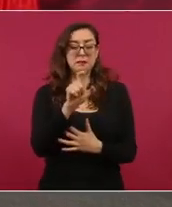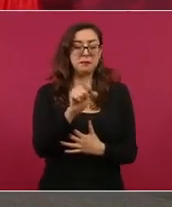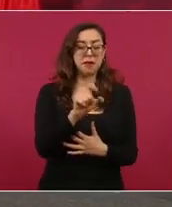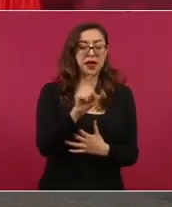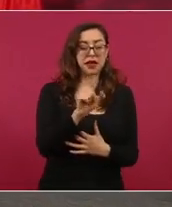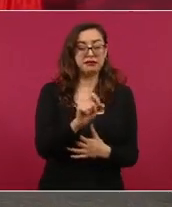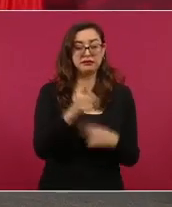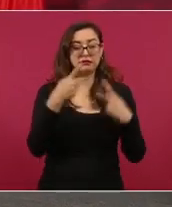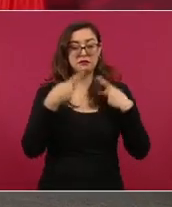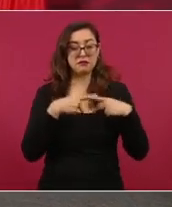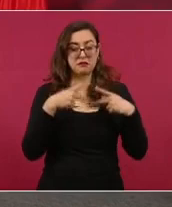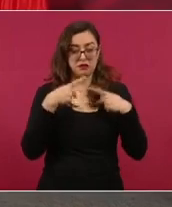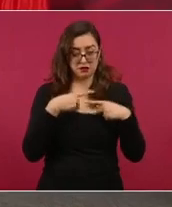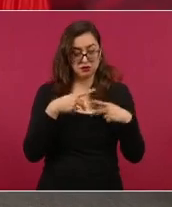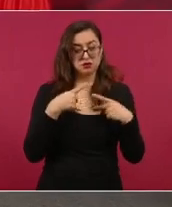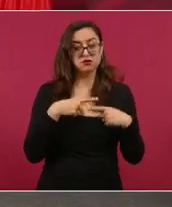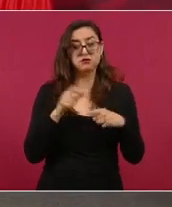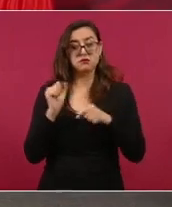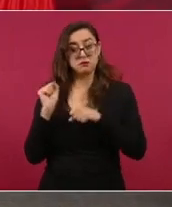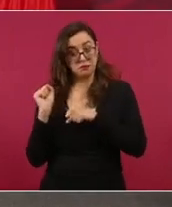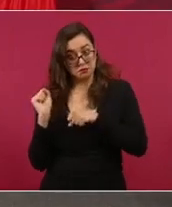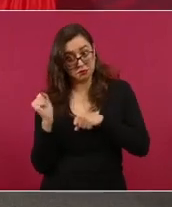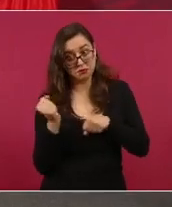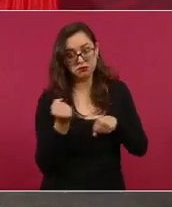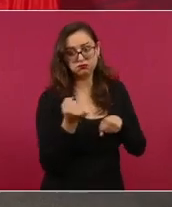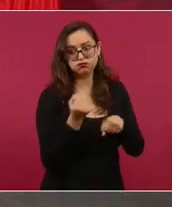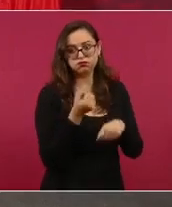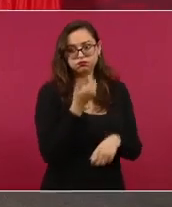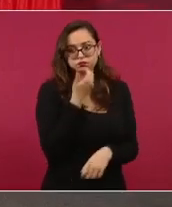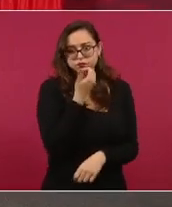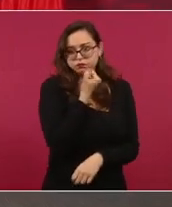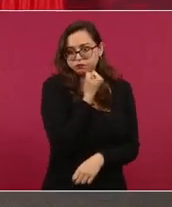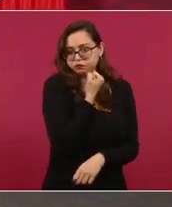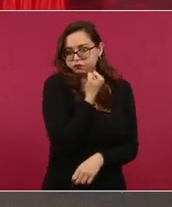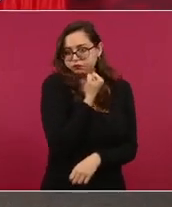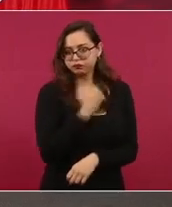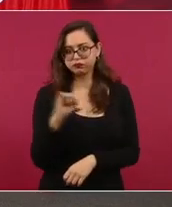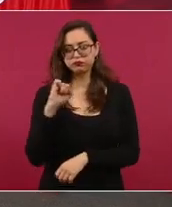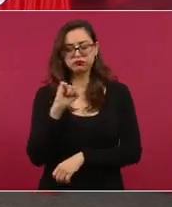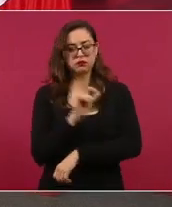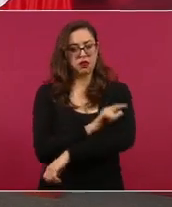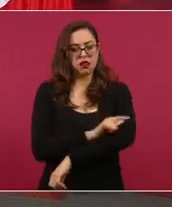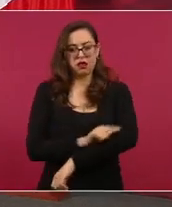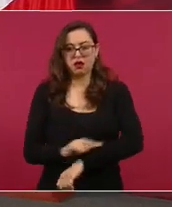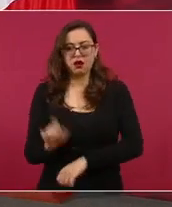beisbolistas mexicanos y buenos en grandes ligas.